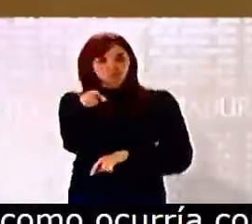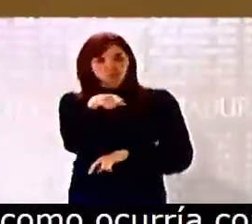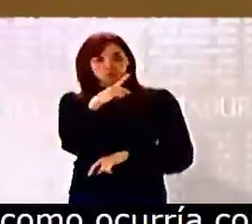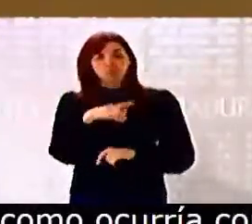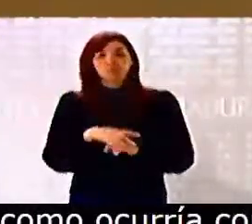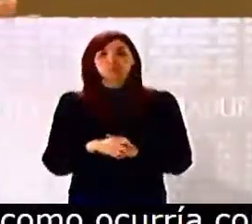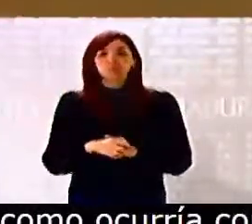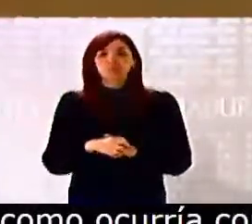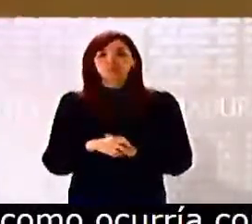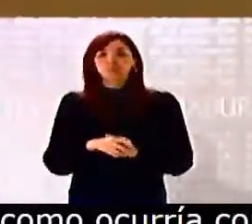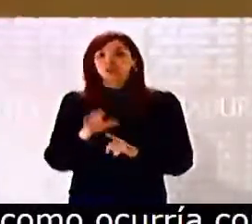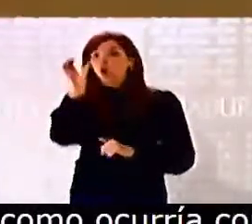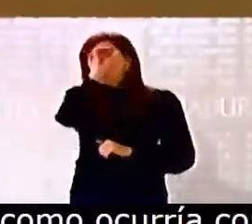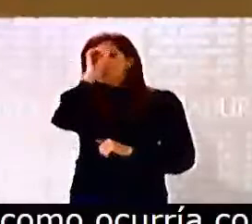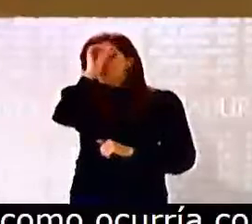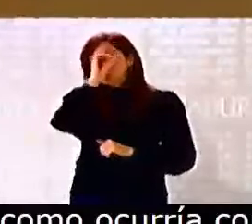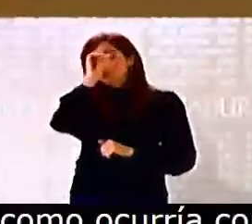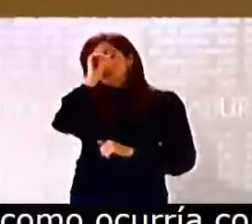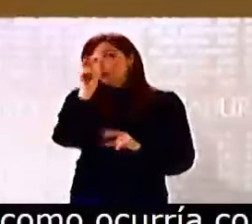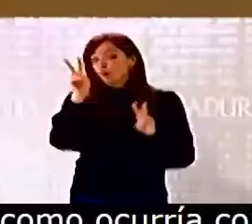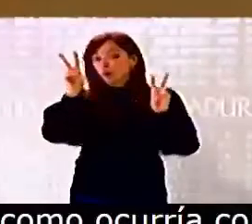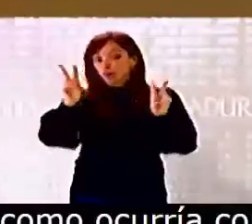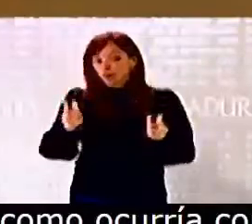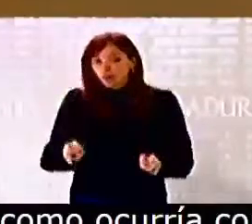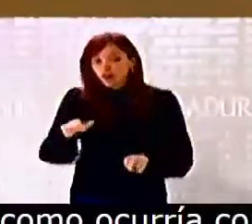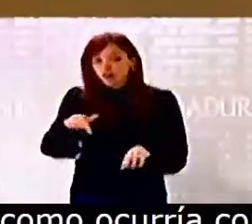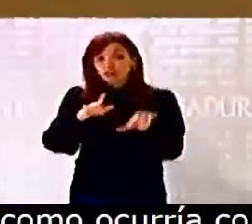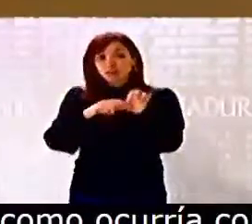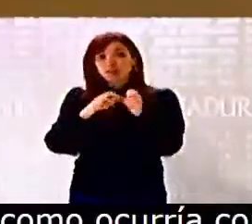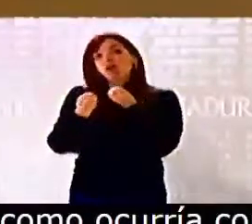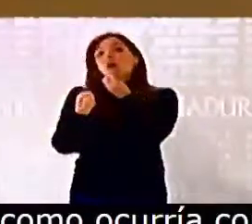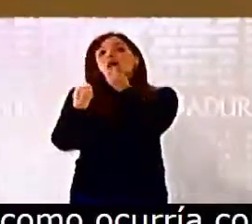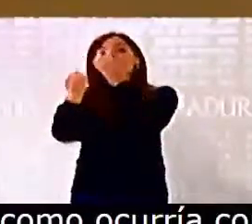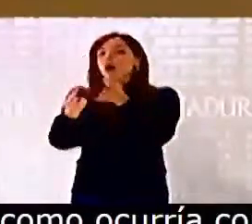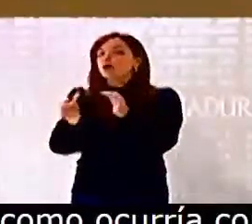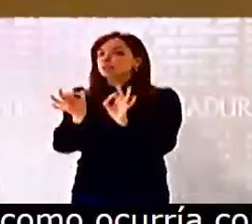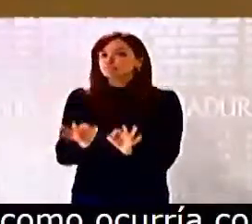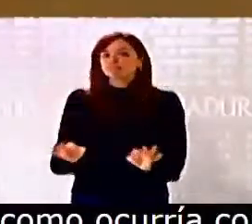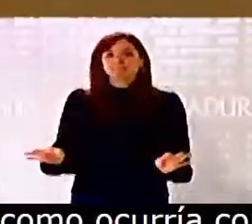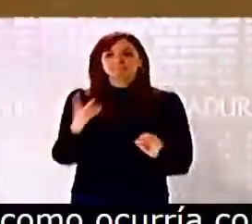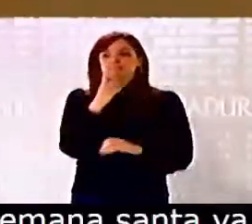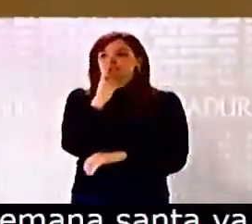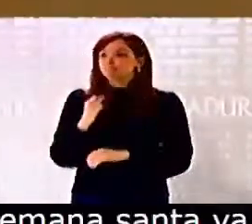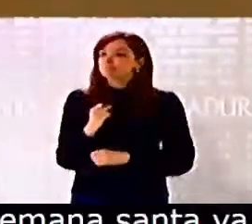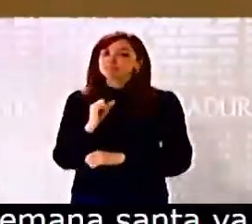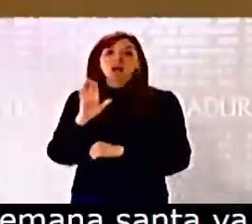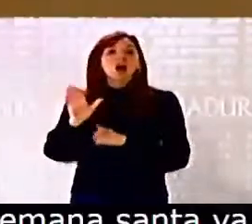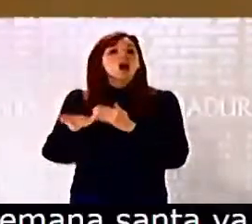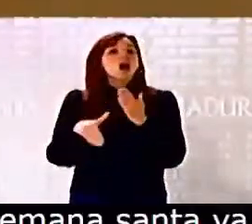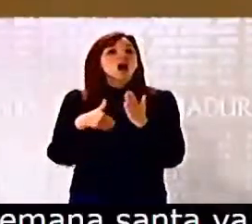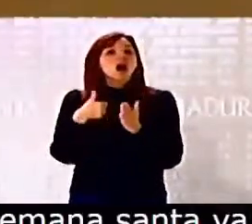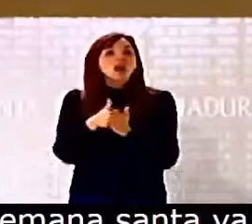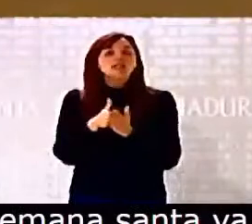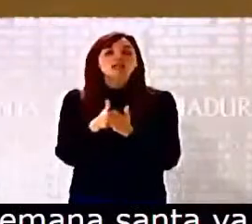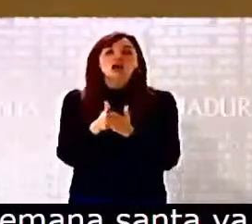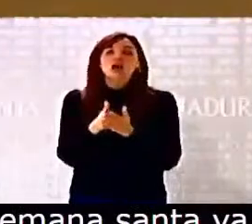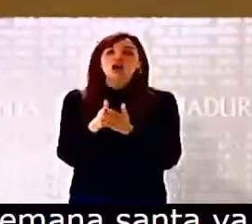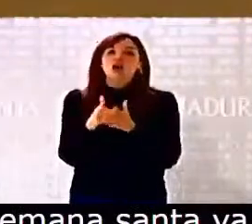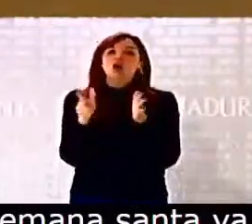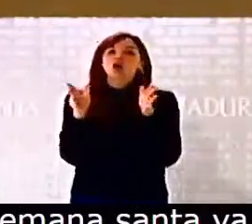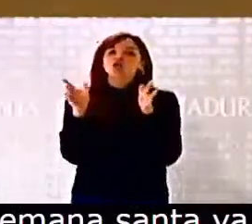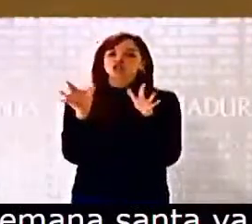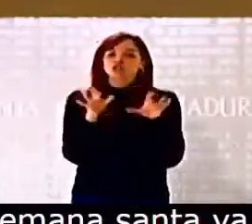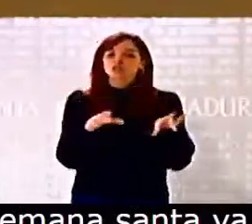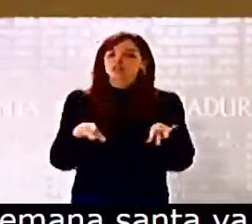posicionamiento inicial de Extremadura no lo avanza hasta que se haga en el seno del Consejo